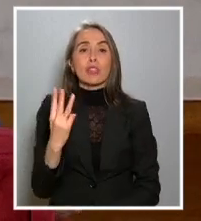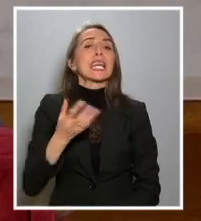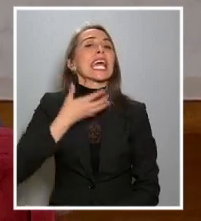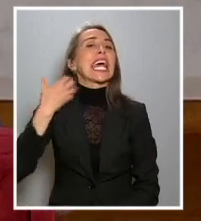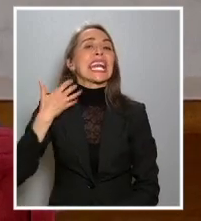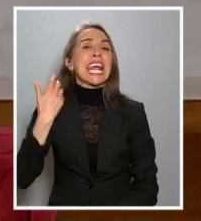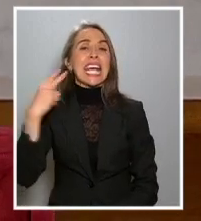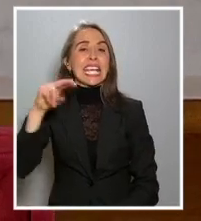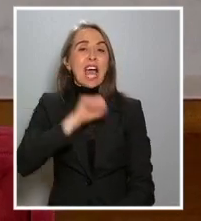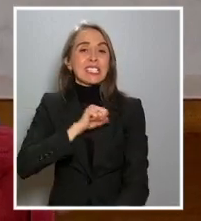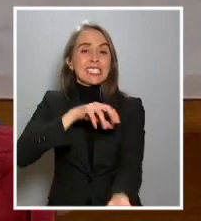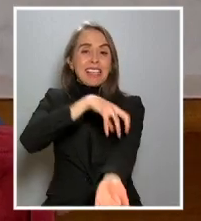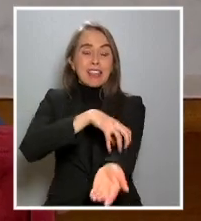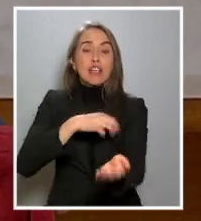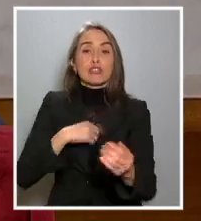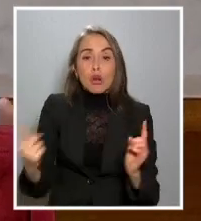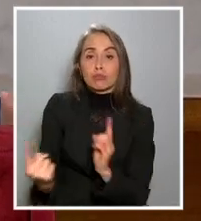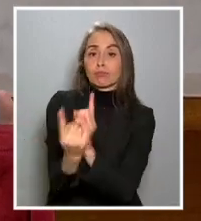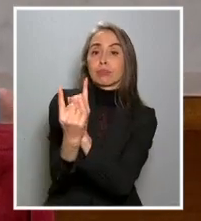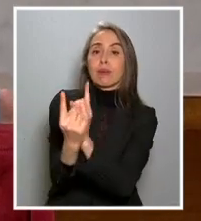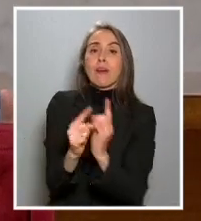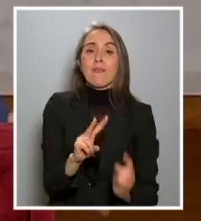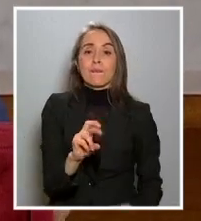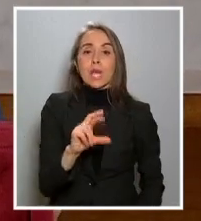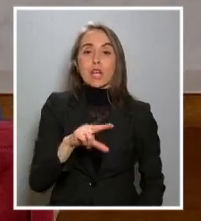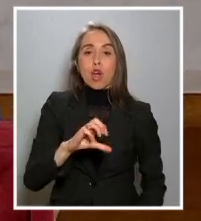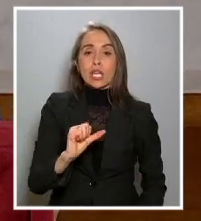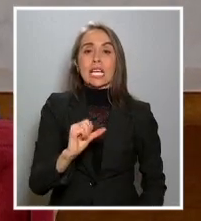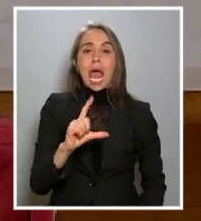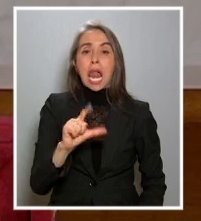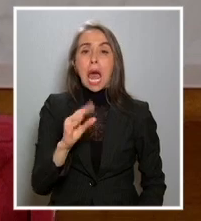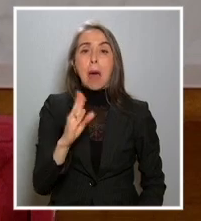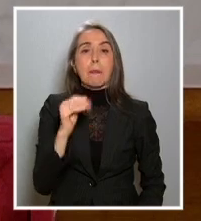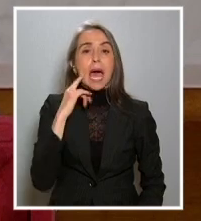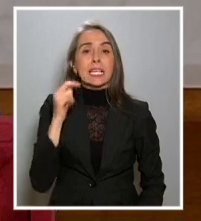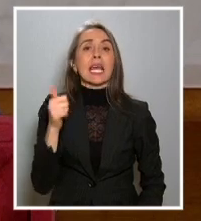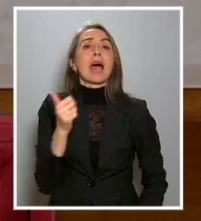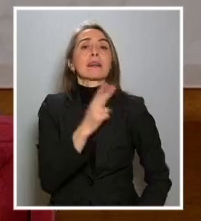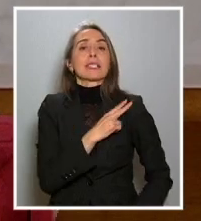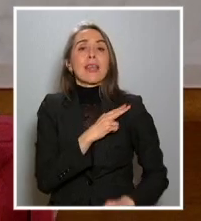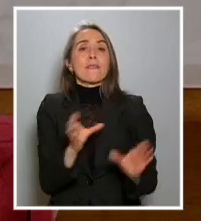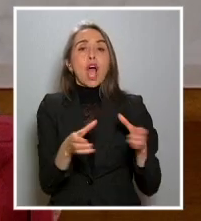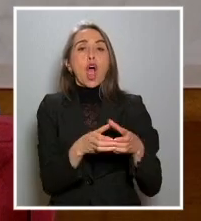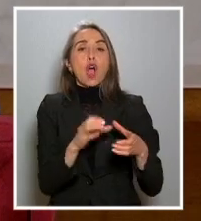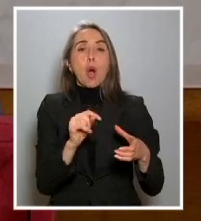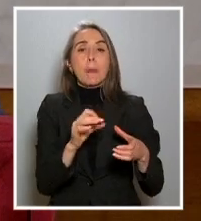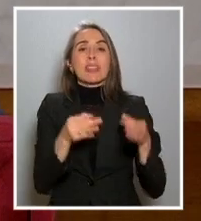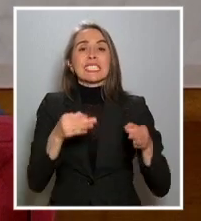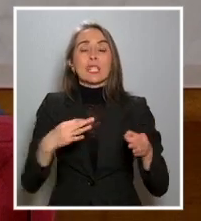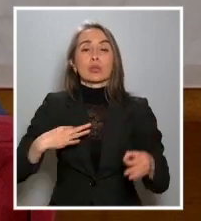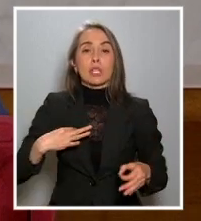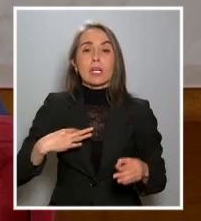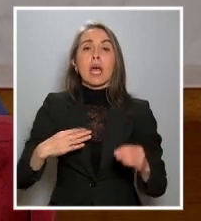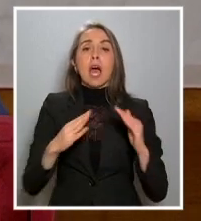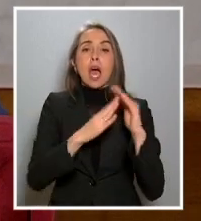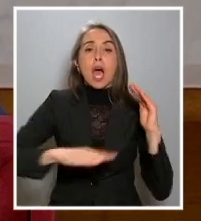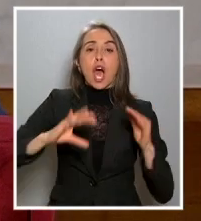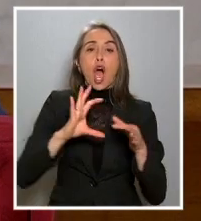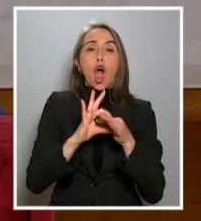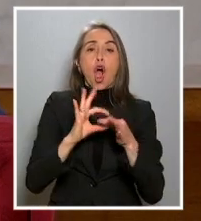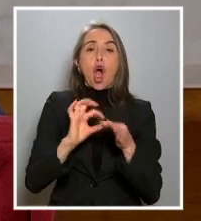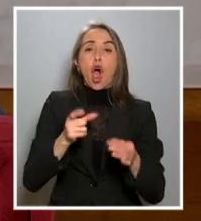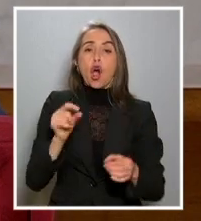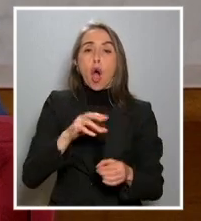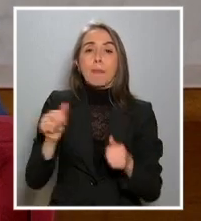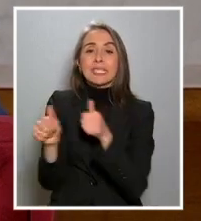estado presencialmente, o en Verónica Labarca, quien lidera comités de seguridad ciudadana en el sector Gómez Carreño,